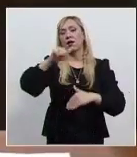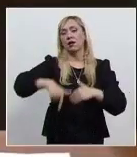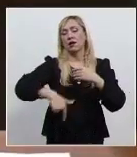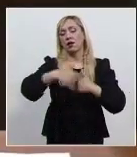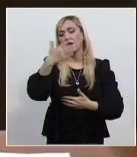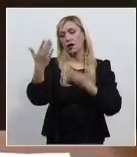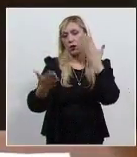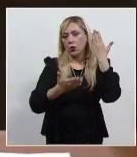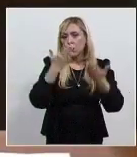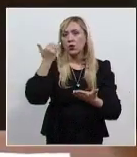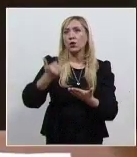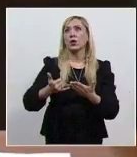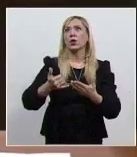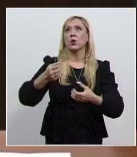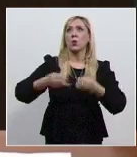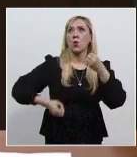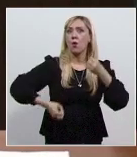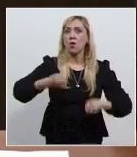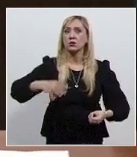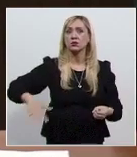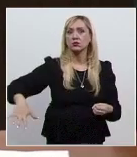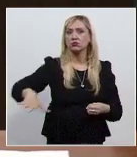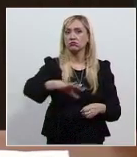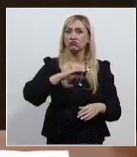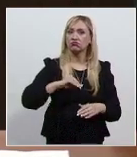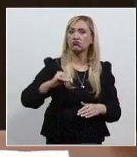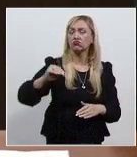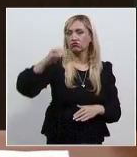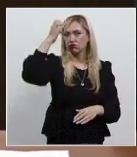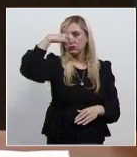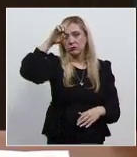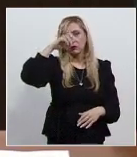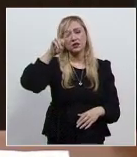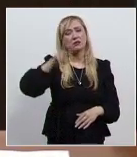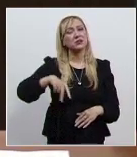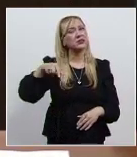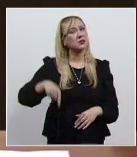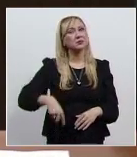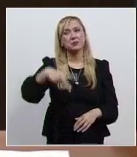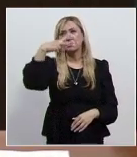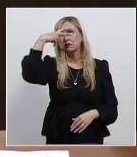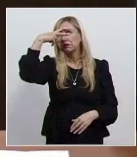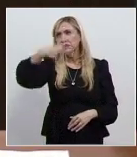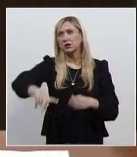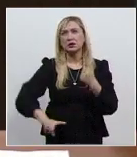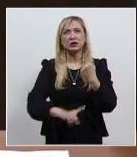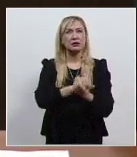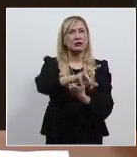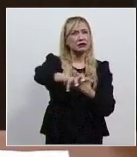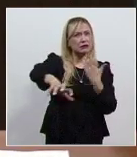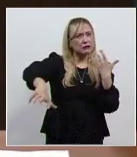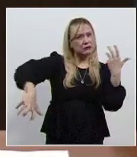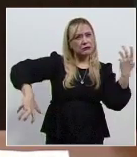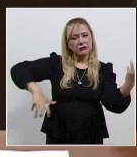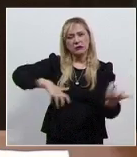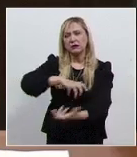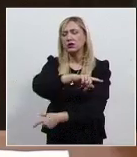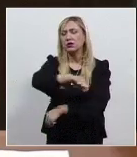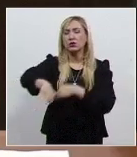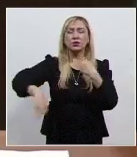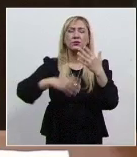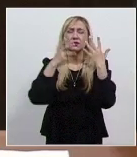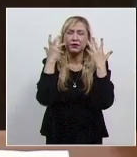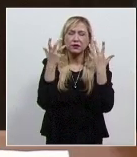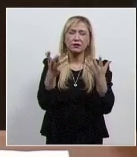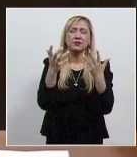En un país convulsionado por la constante violación de las normas fundamentales, el anhelo y cobijo